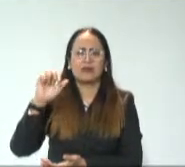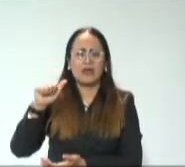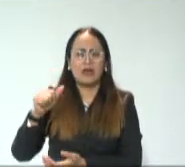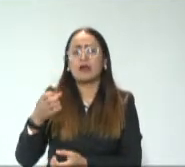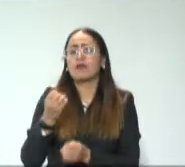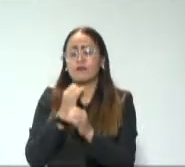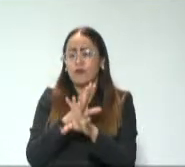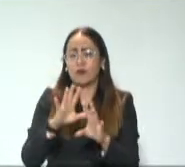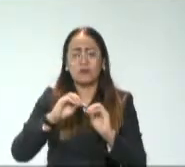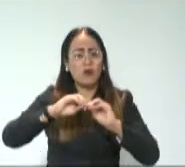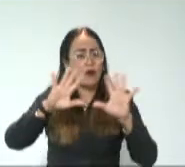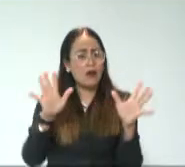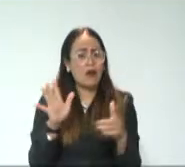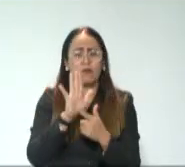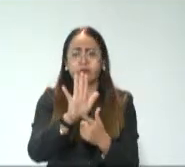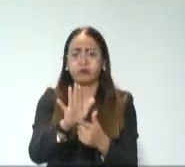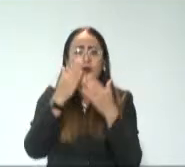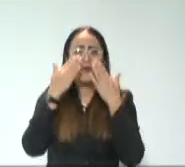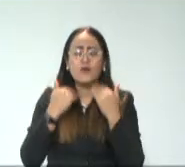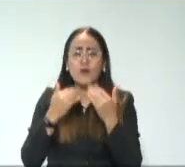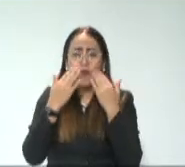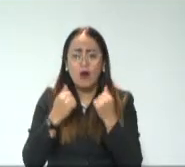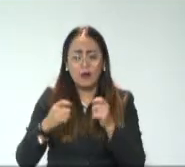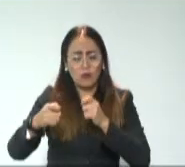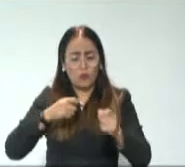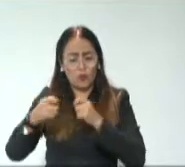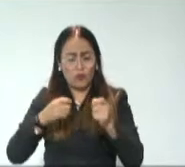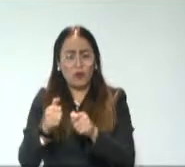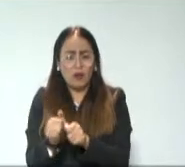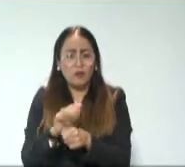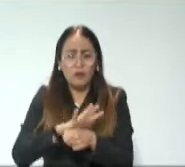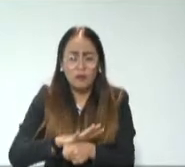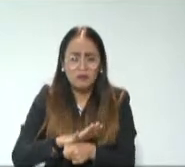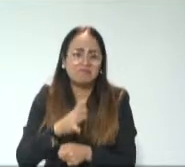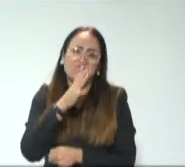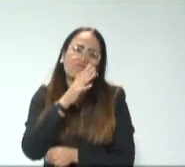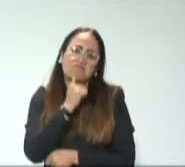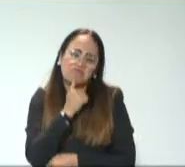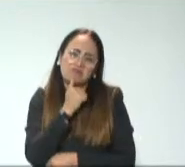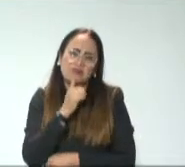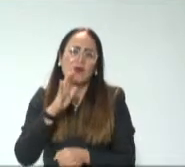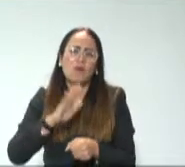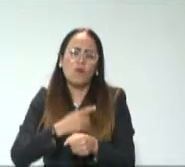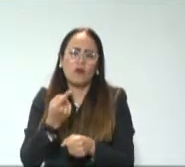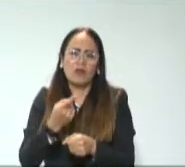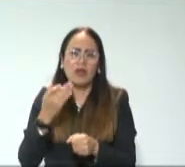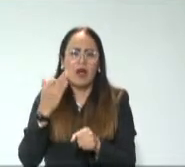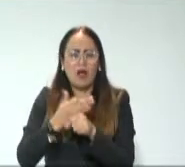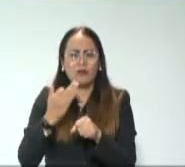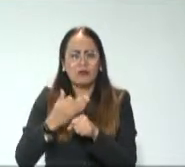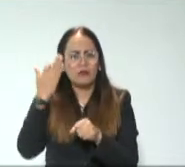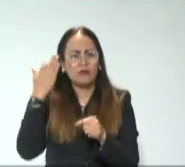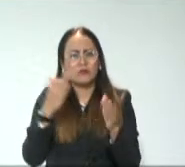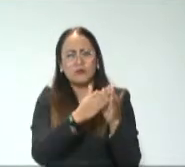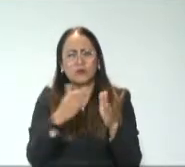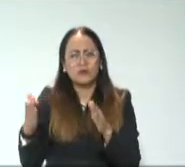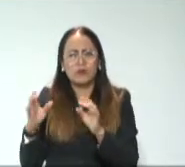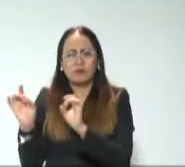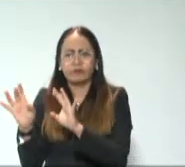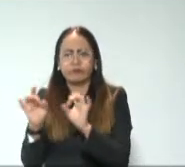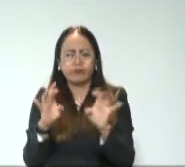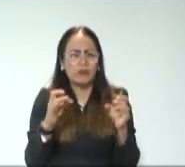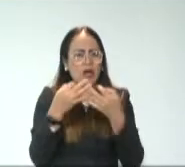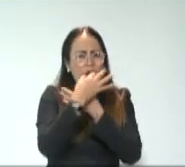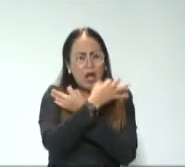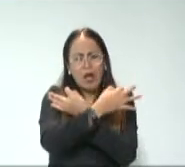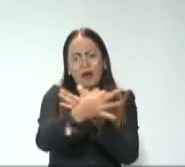transparencia es muy difícil manejar la epidemia y esto por qué Porque estamos en una situación en donde más allá de los anuncios